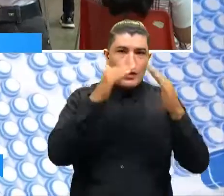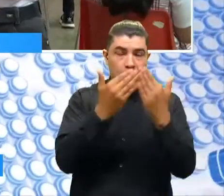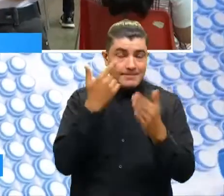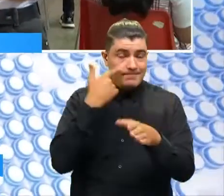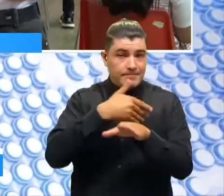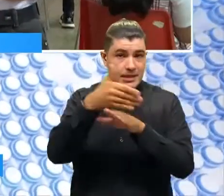estamos informando